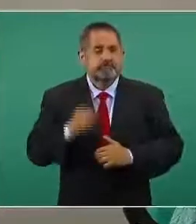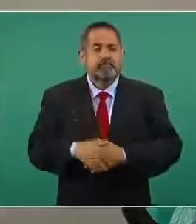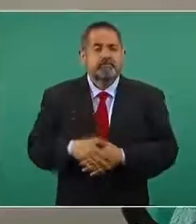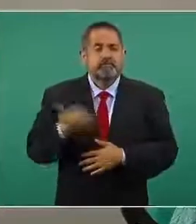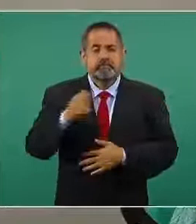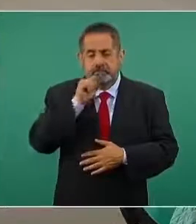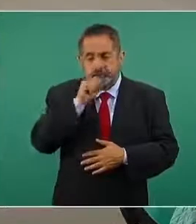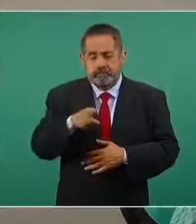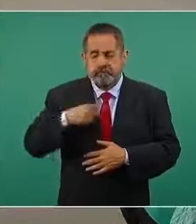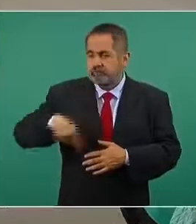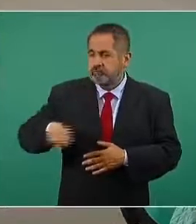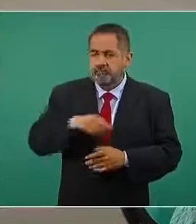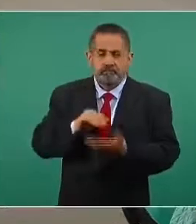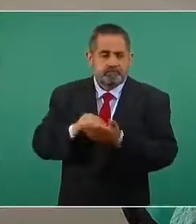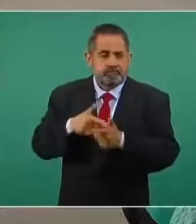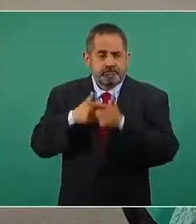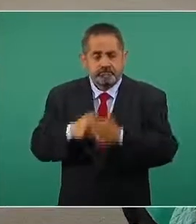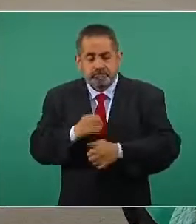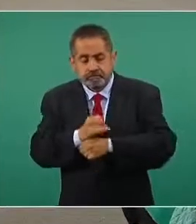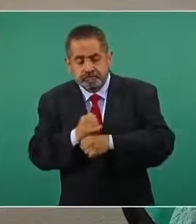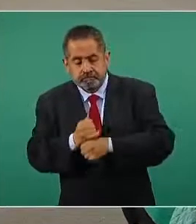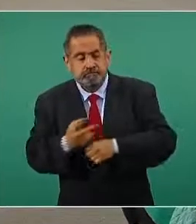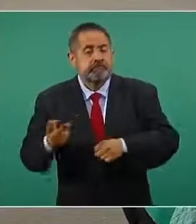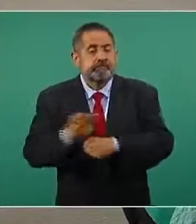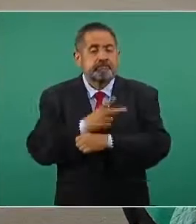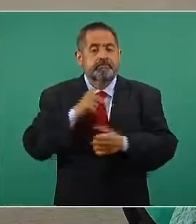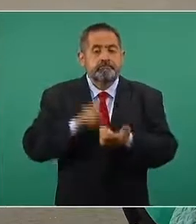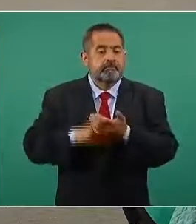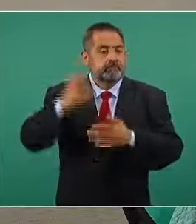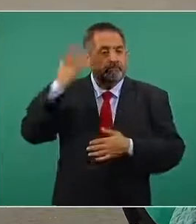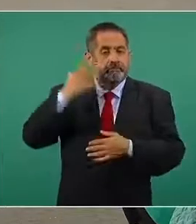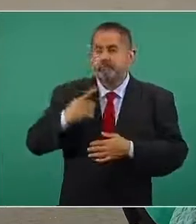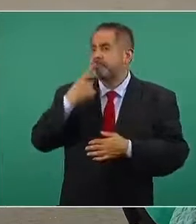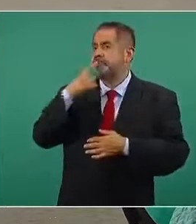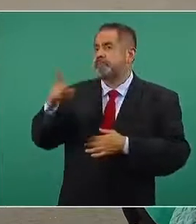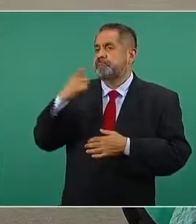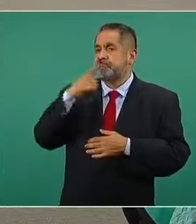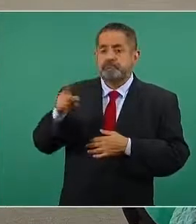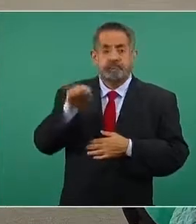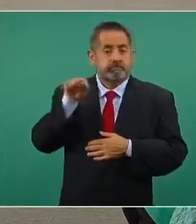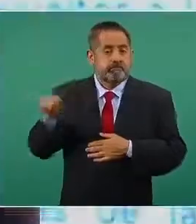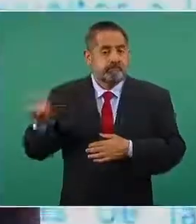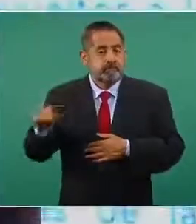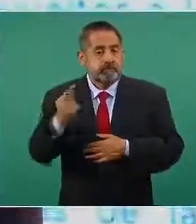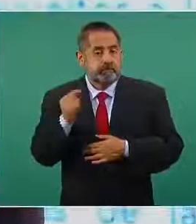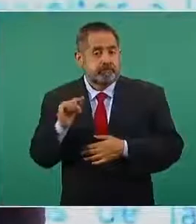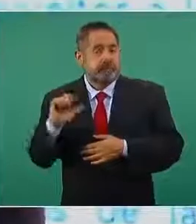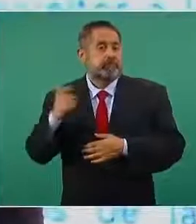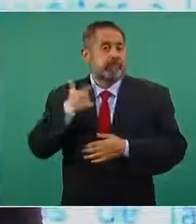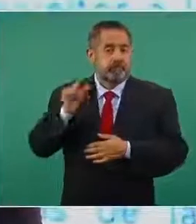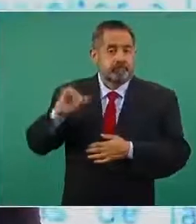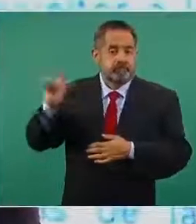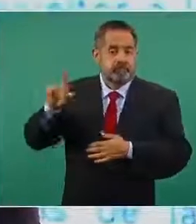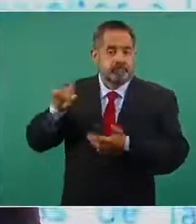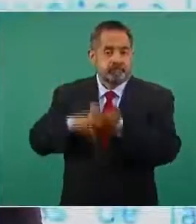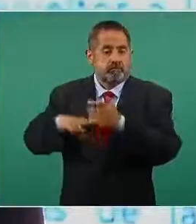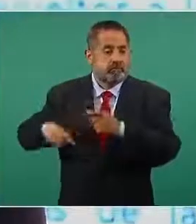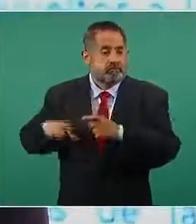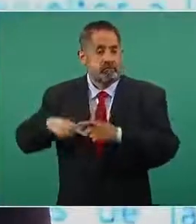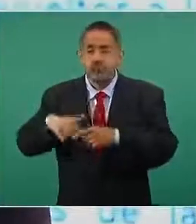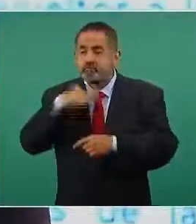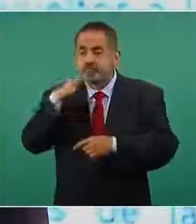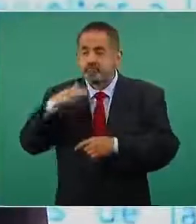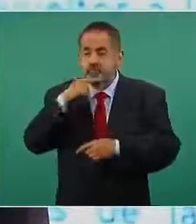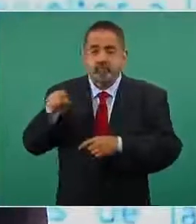Y continuar las investigaciones derivadas de las denuncias en contra de varios servidores públicos por actos y